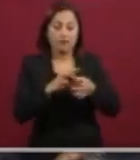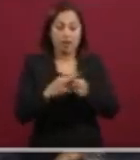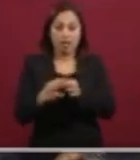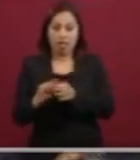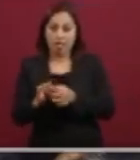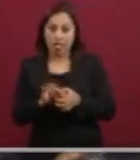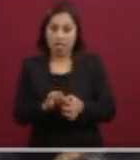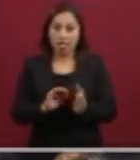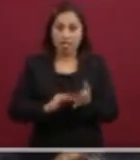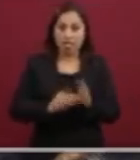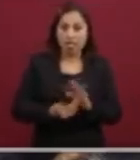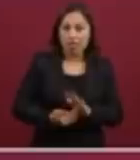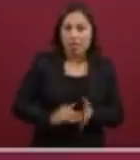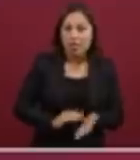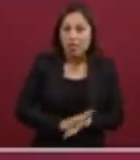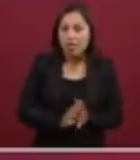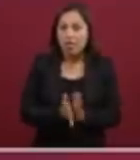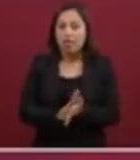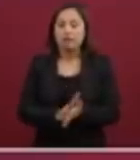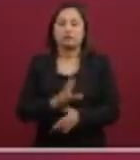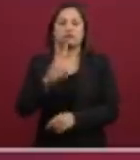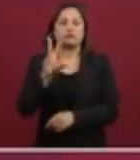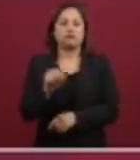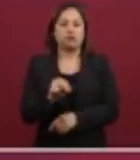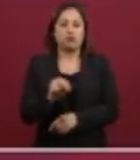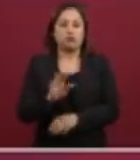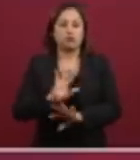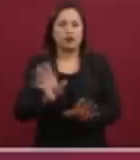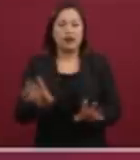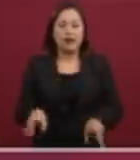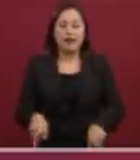plazas, nada de arreglos.